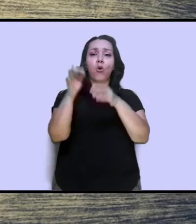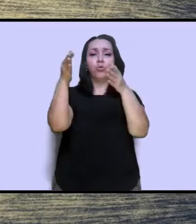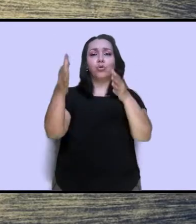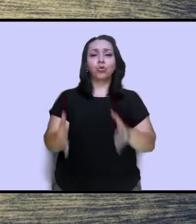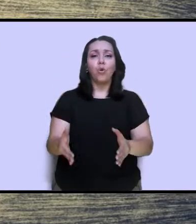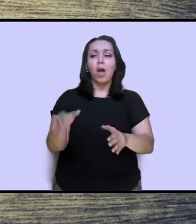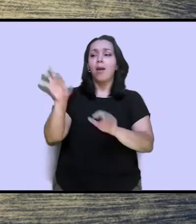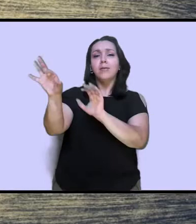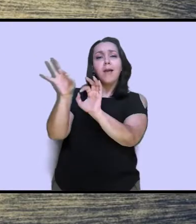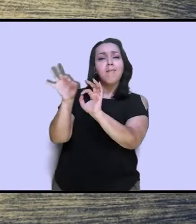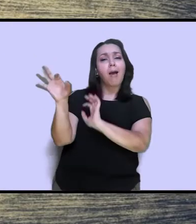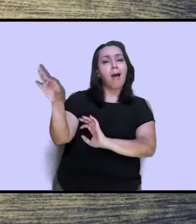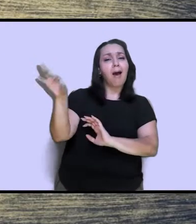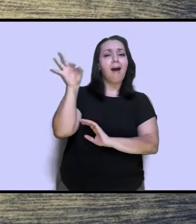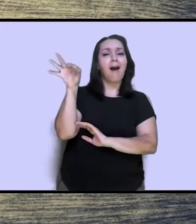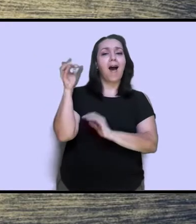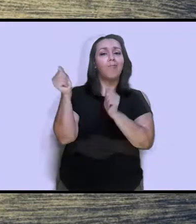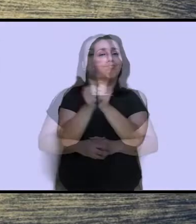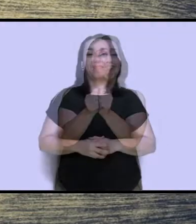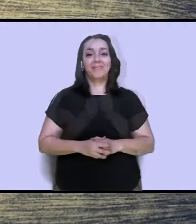e invitados que nos acompañan.